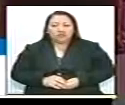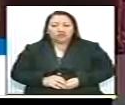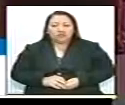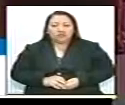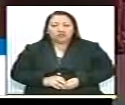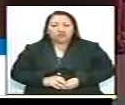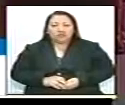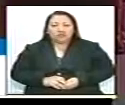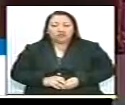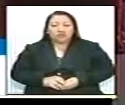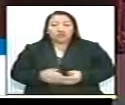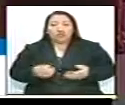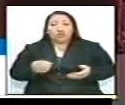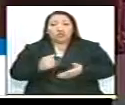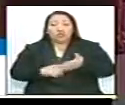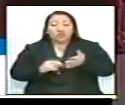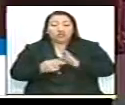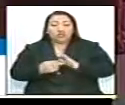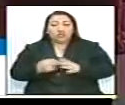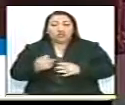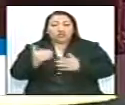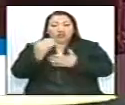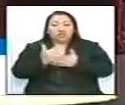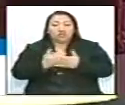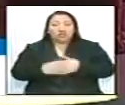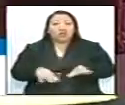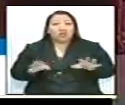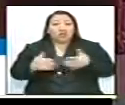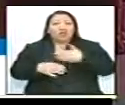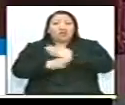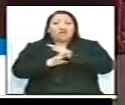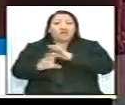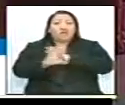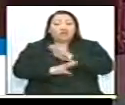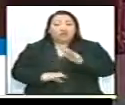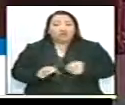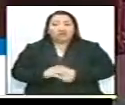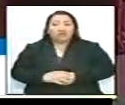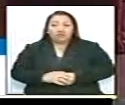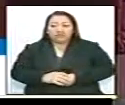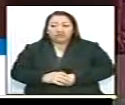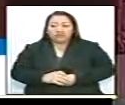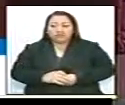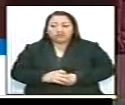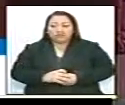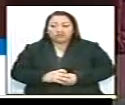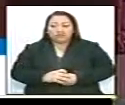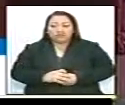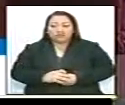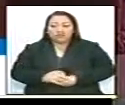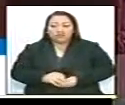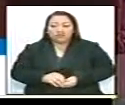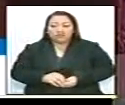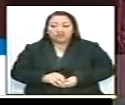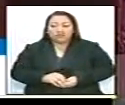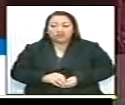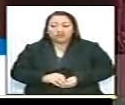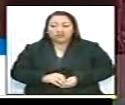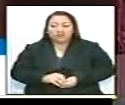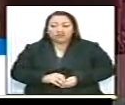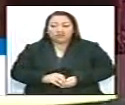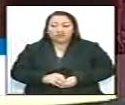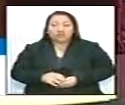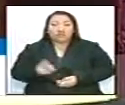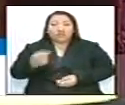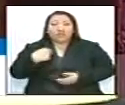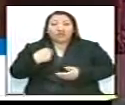que curiosamente debería ser un argumento que yo defienda, porque si hay aquí un graduado y un licenciado en teología